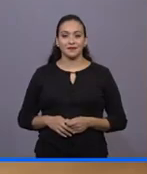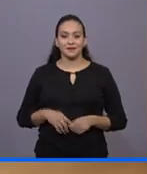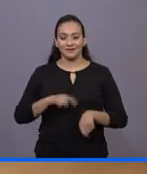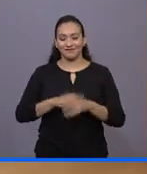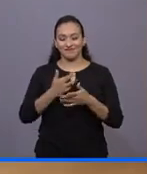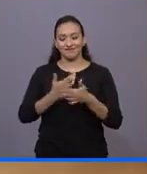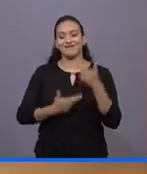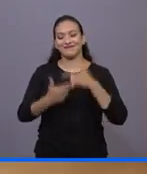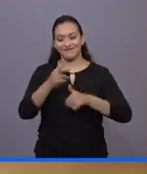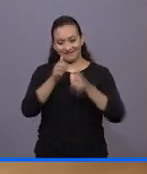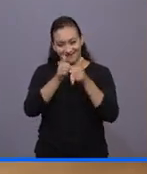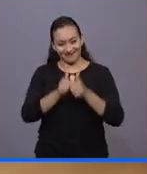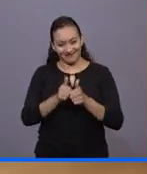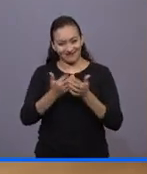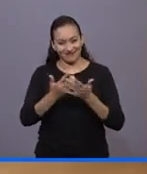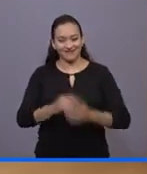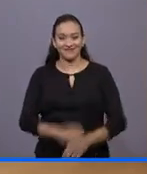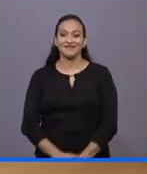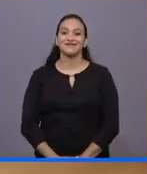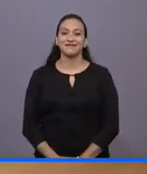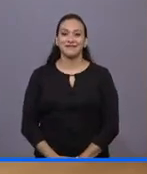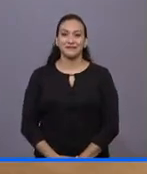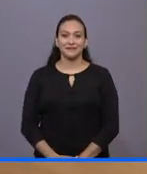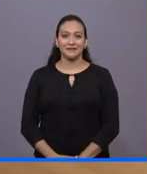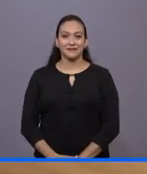Hacemos una nueva pausa y seguimos con la información.